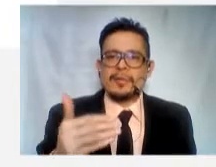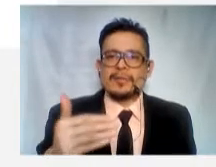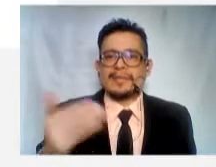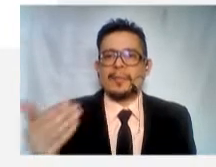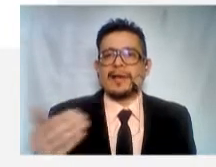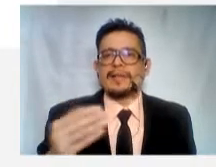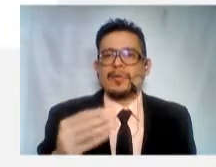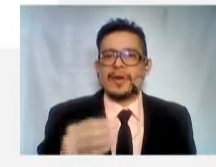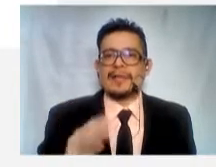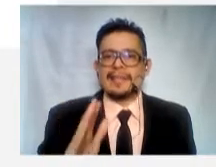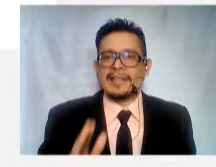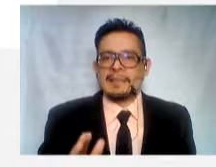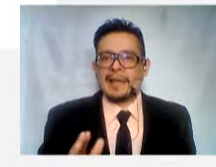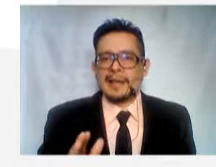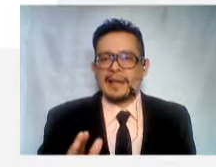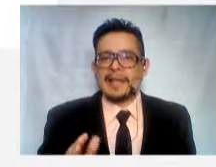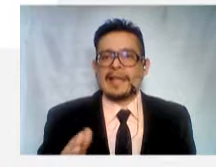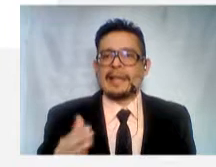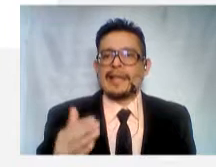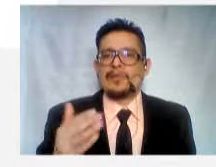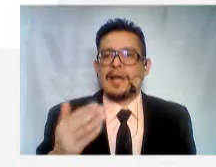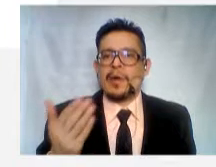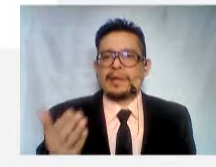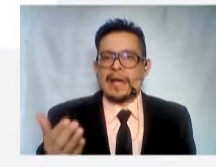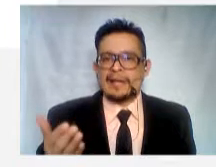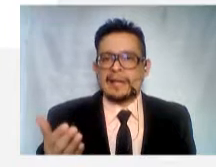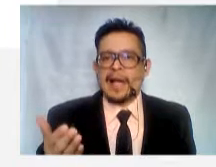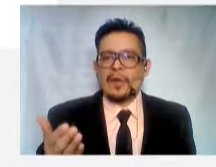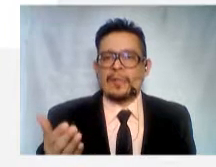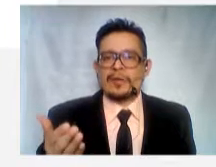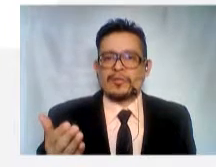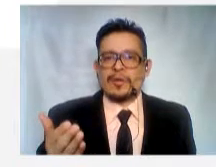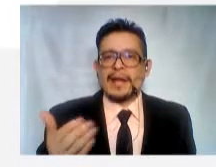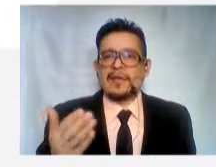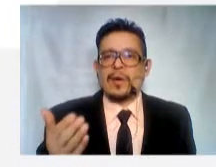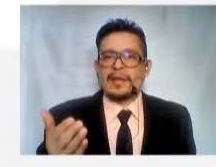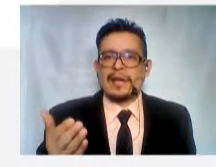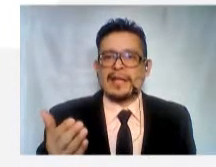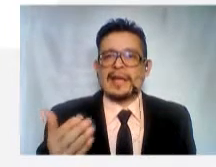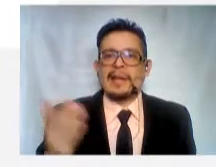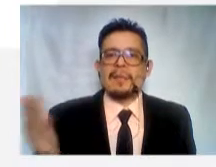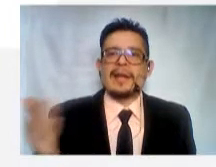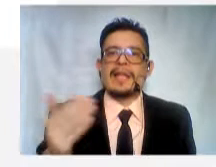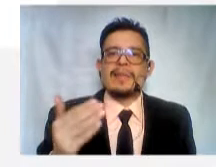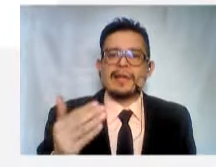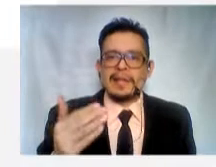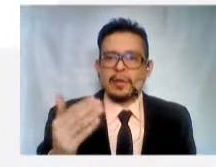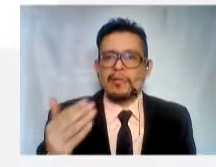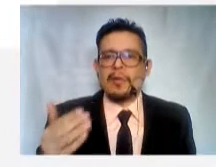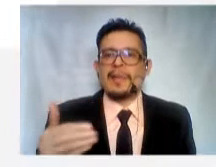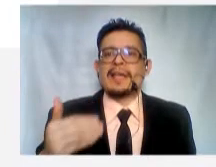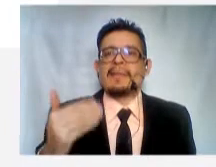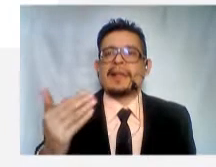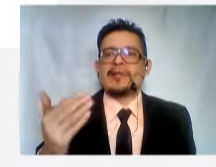reproductivos se pueden articular de la siguiente manera derecho a la igualdad a una protección legal igualitaria y a vivir libres